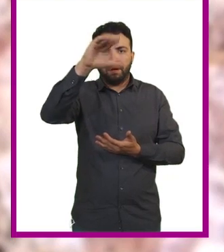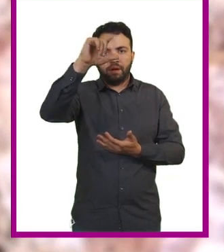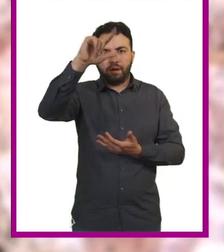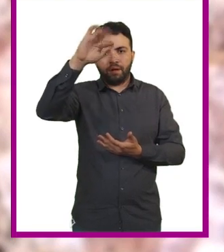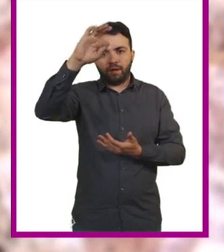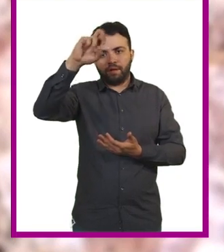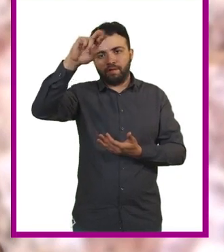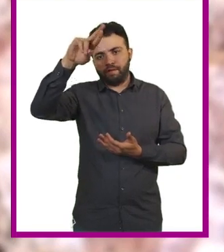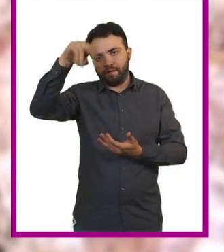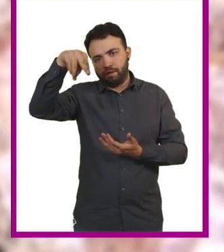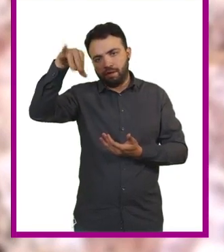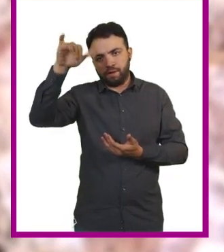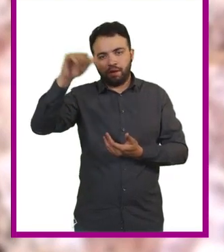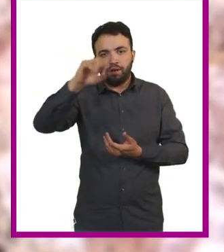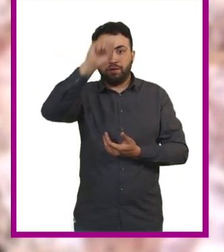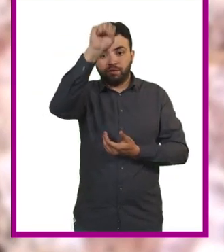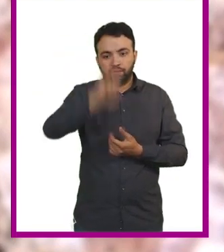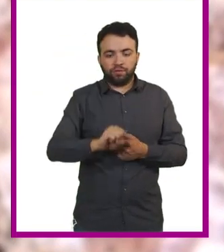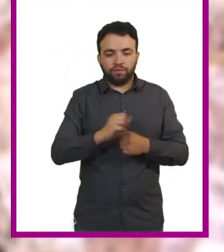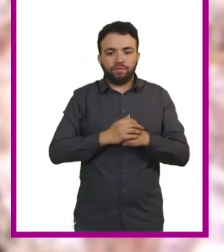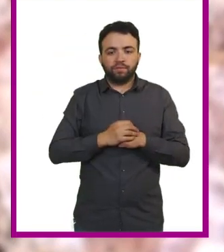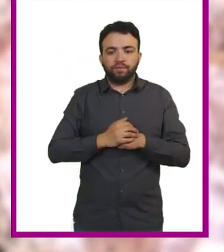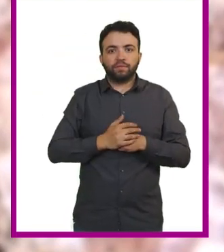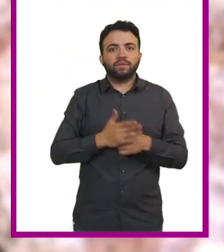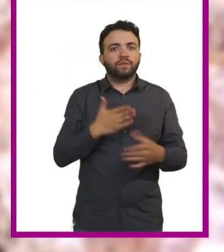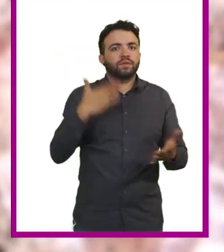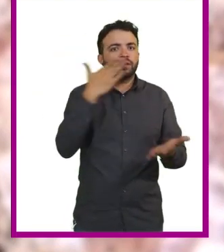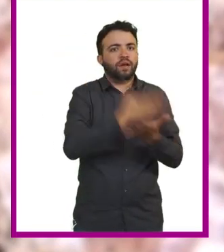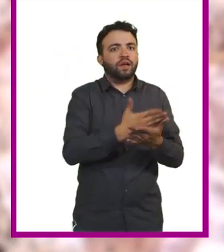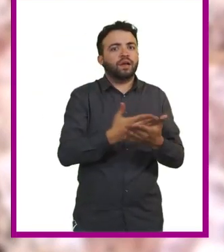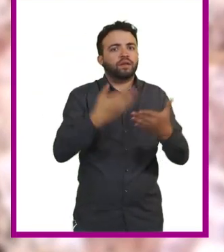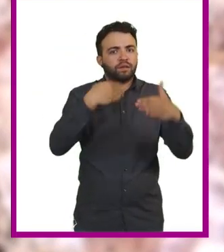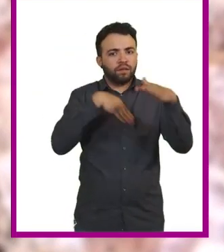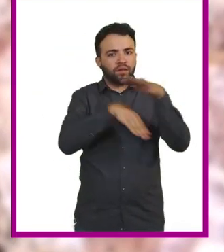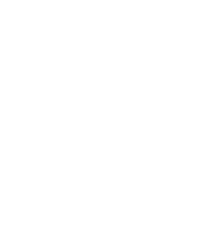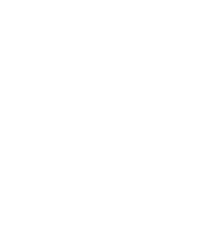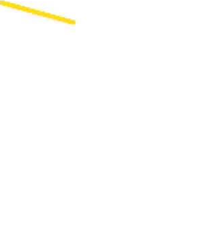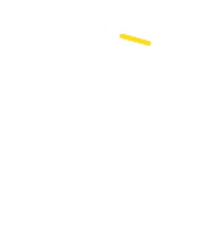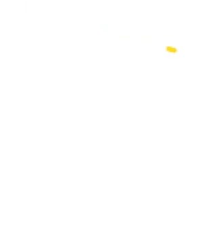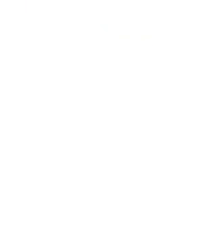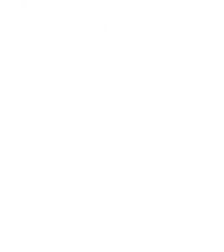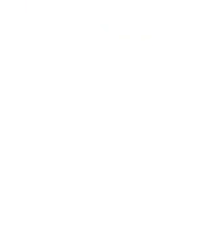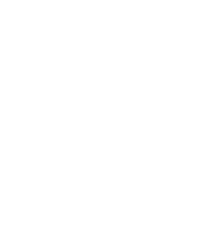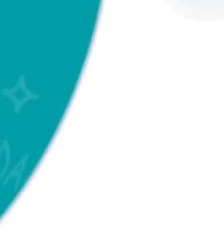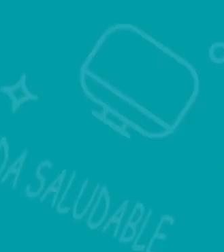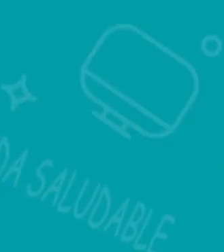y adentrarnos en el enigmático mundo de las cuevas de la Sierra de San Francisco.